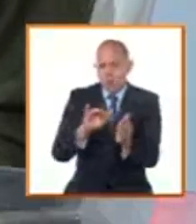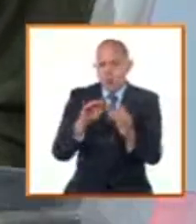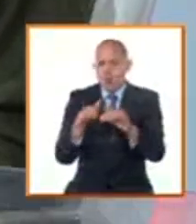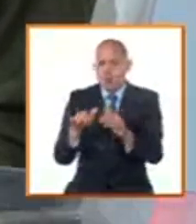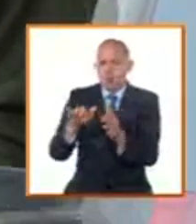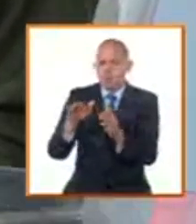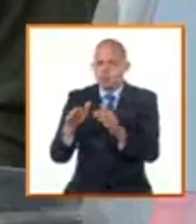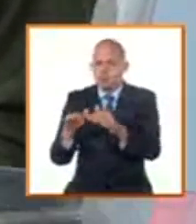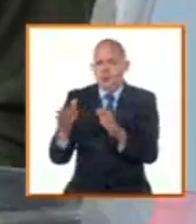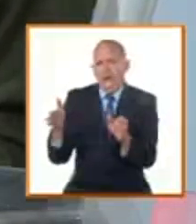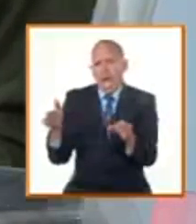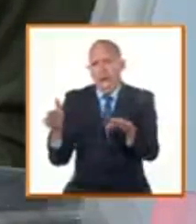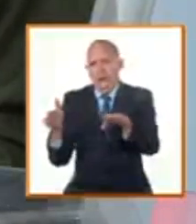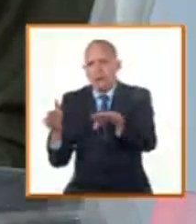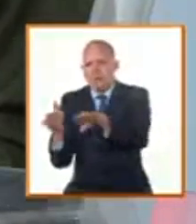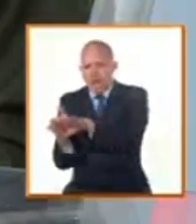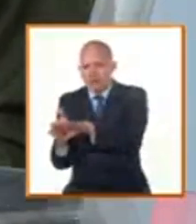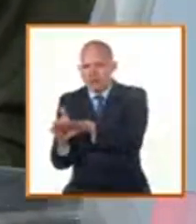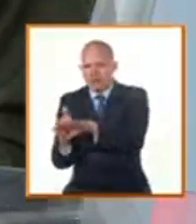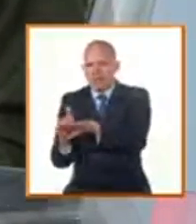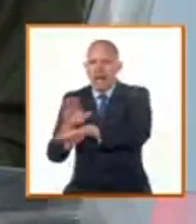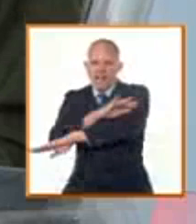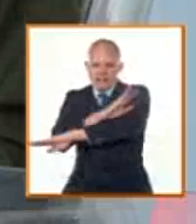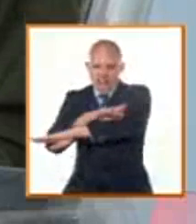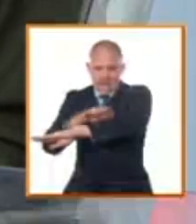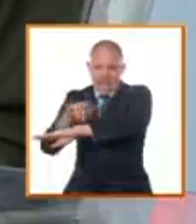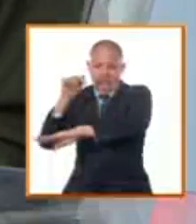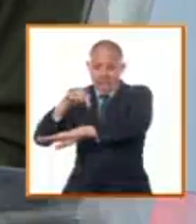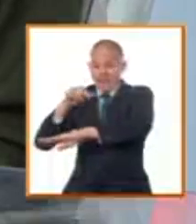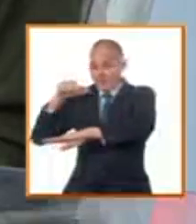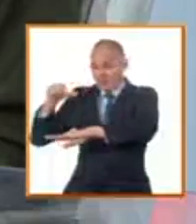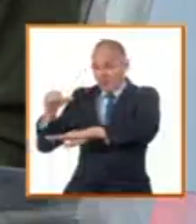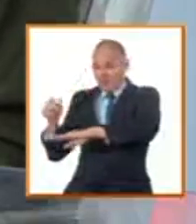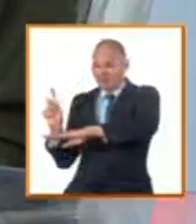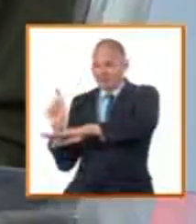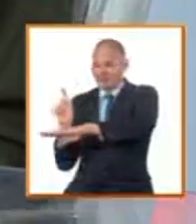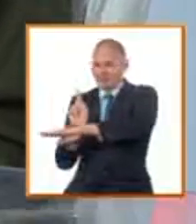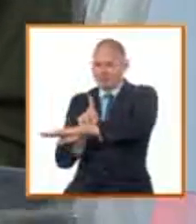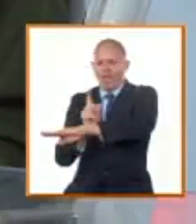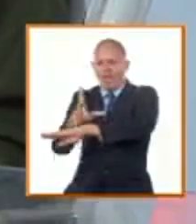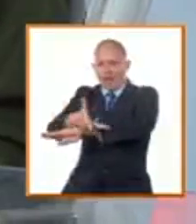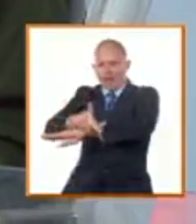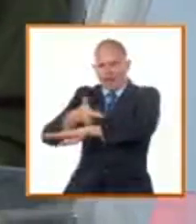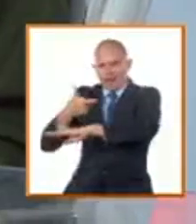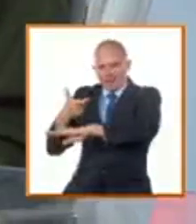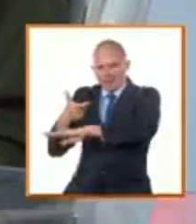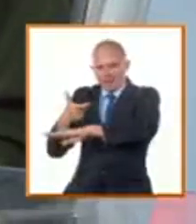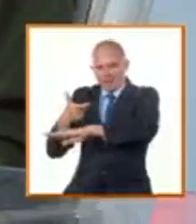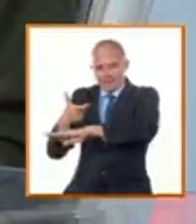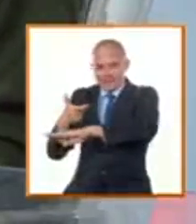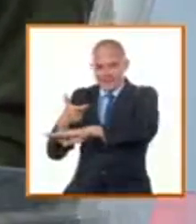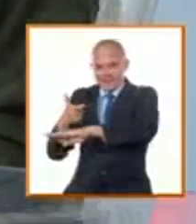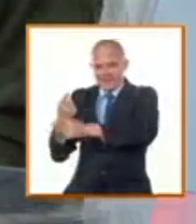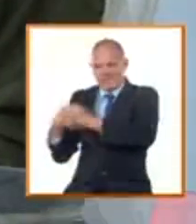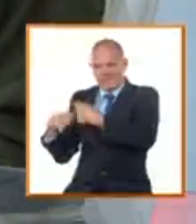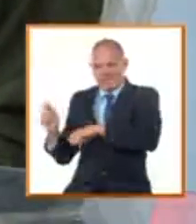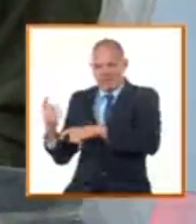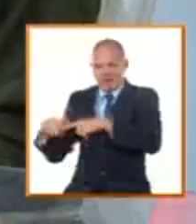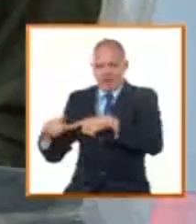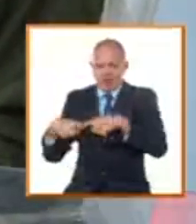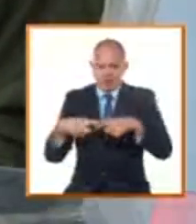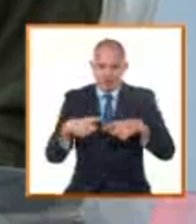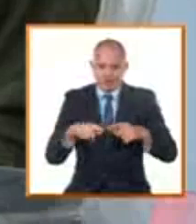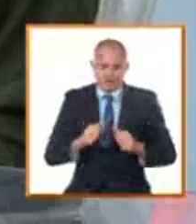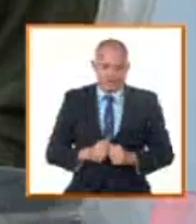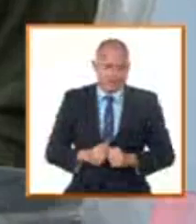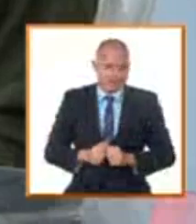desarrollar investigaciones dirigidas a traficantes y expendedores y minimizar el impacto de esto en la sociedad, y a la vez desarrollar un grupo de